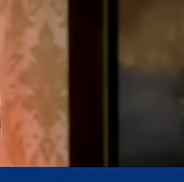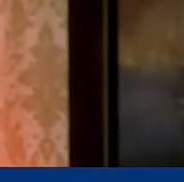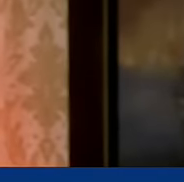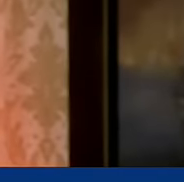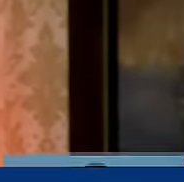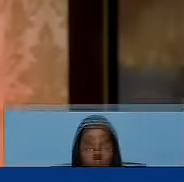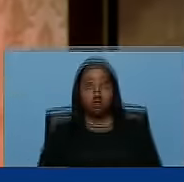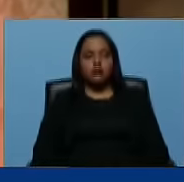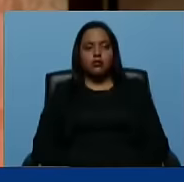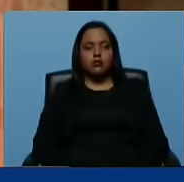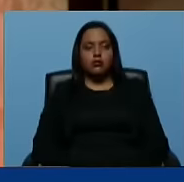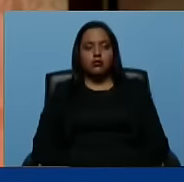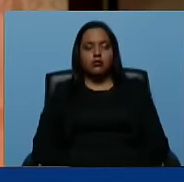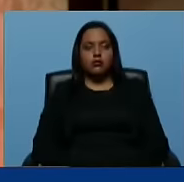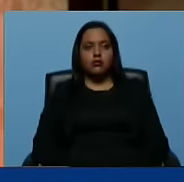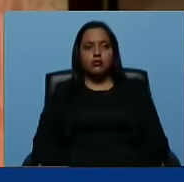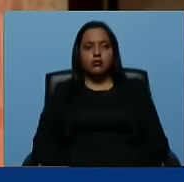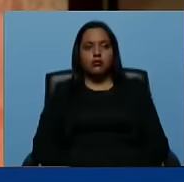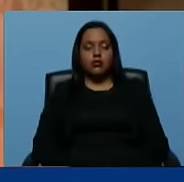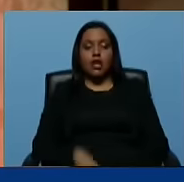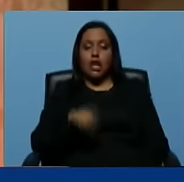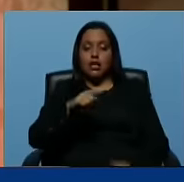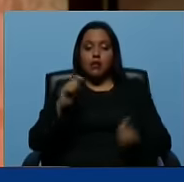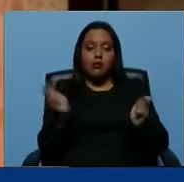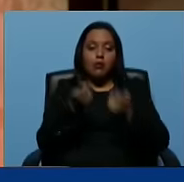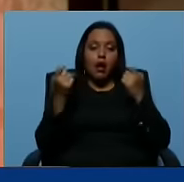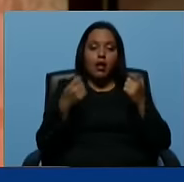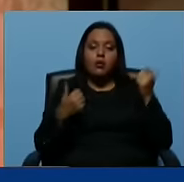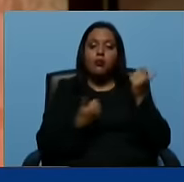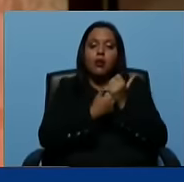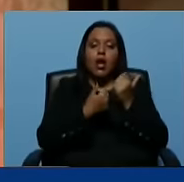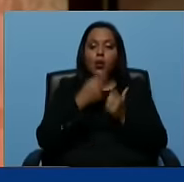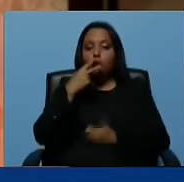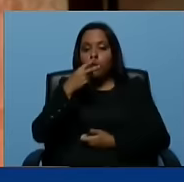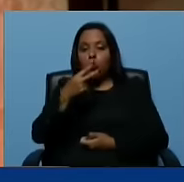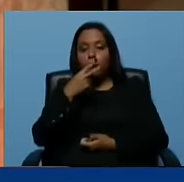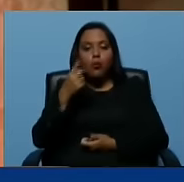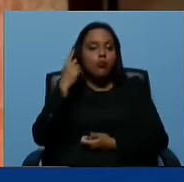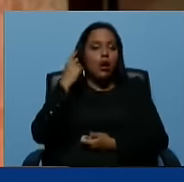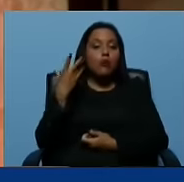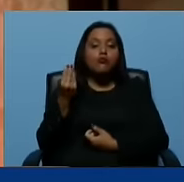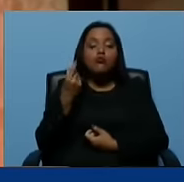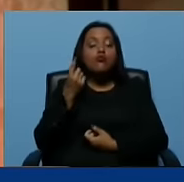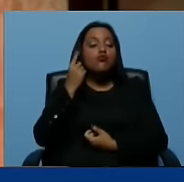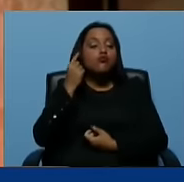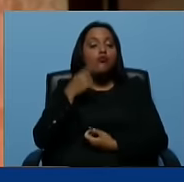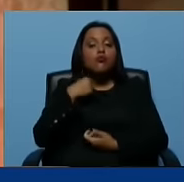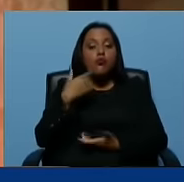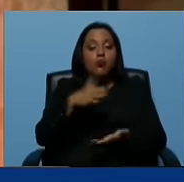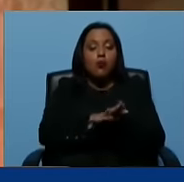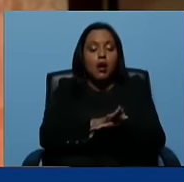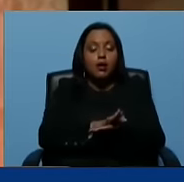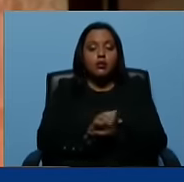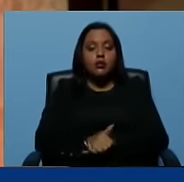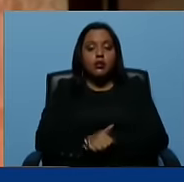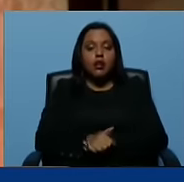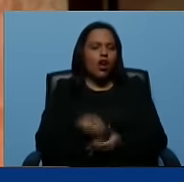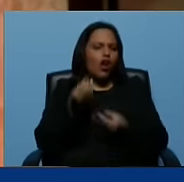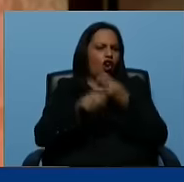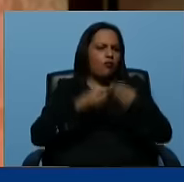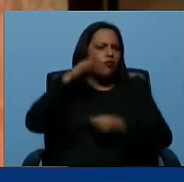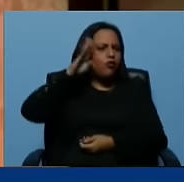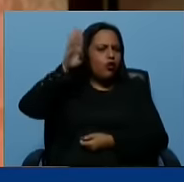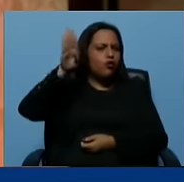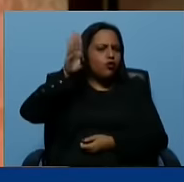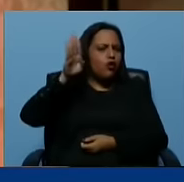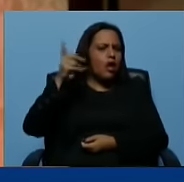mama por acción de esa propaganda a favor del consumo de cigarrillos por mujeres. ¿Qué va a pasar en el futuro de estas niñas y niños venezolanos